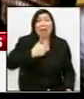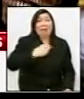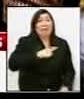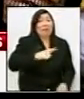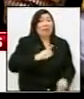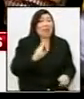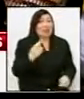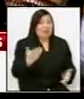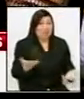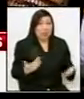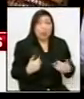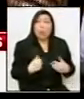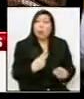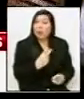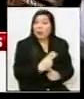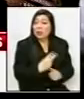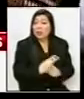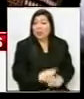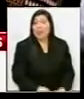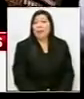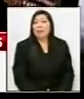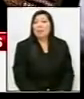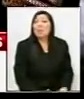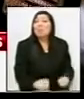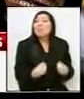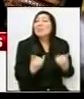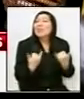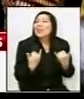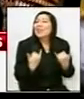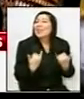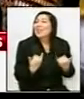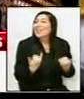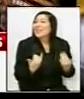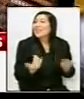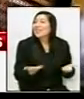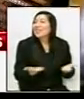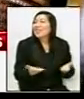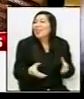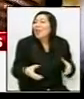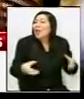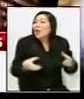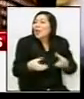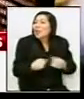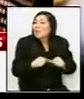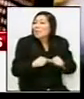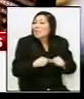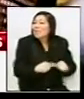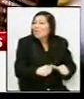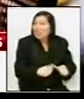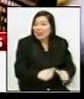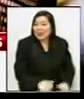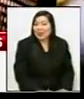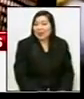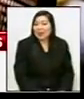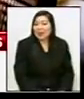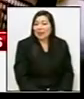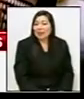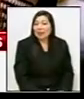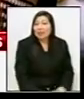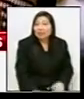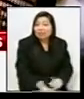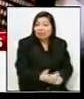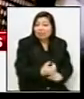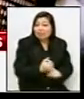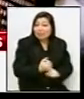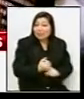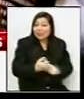Entonces, yo creo que hay que tener mucho cuidado, presidente, porque esto la comisión permanente lo va a recoger y